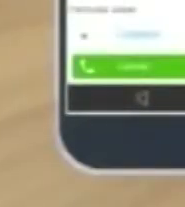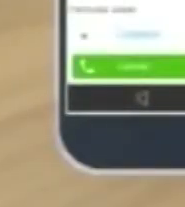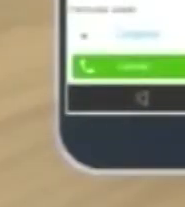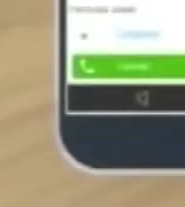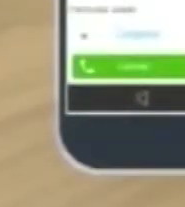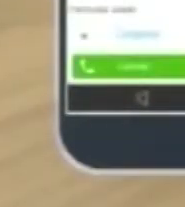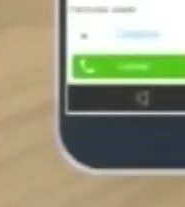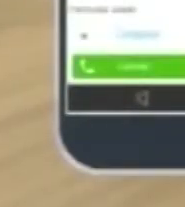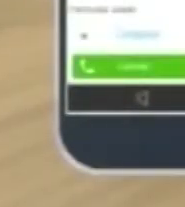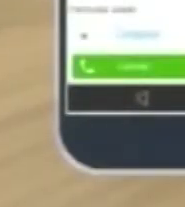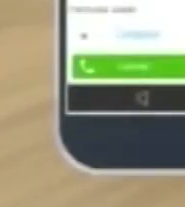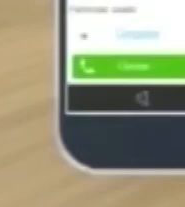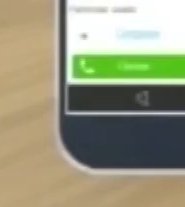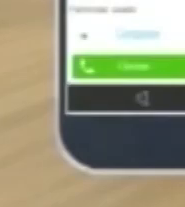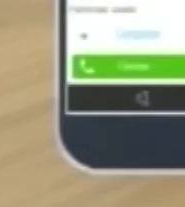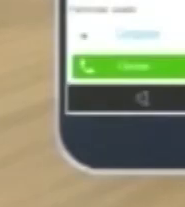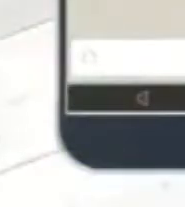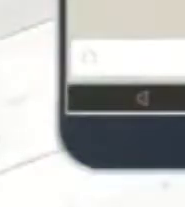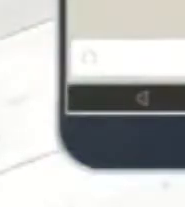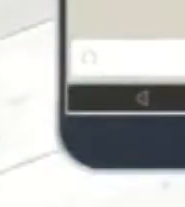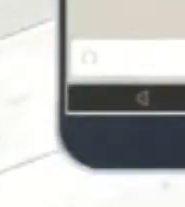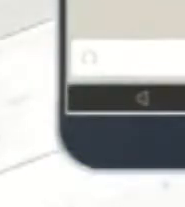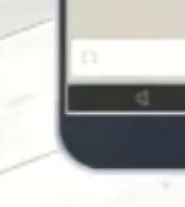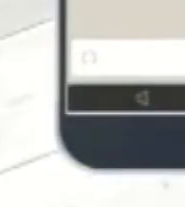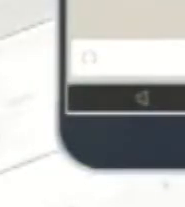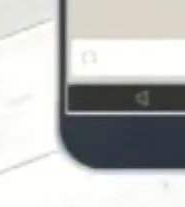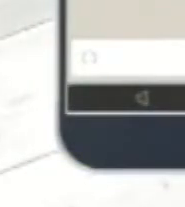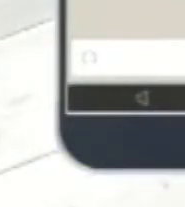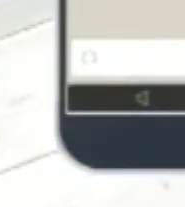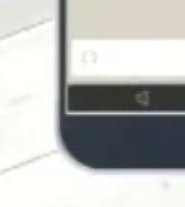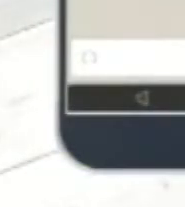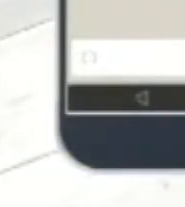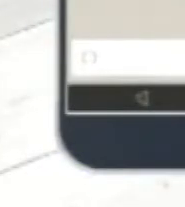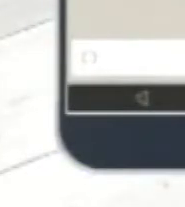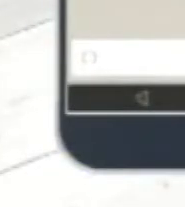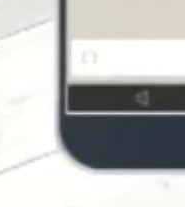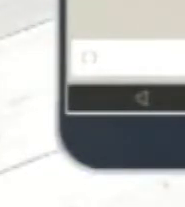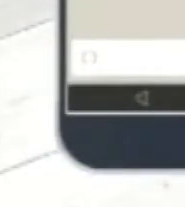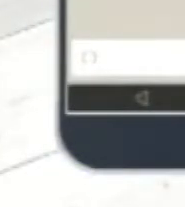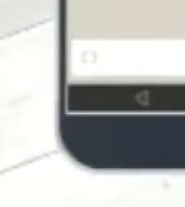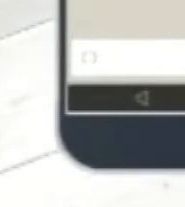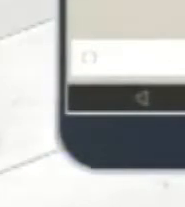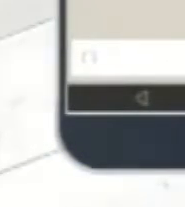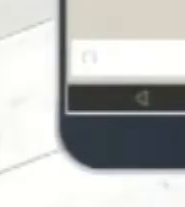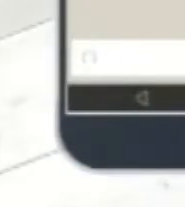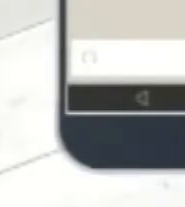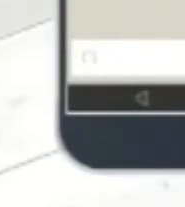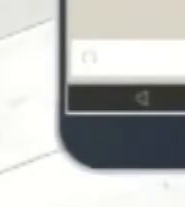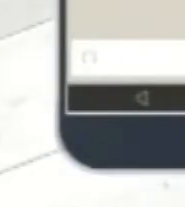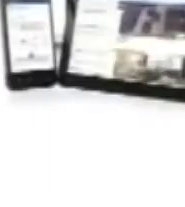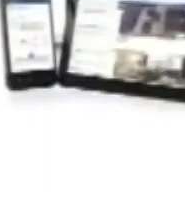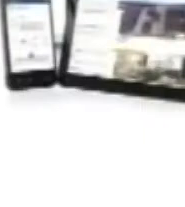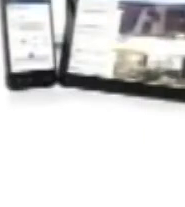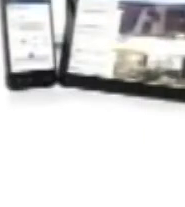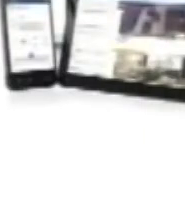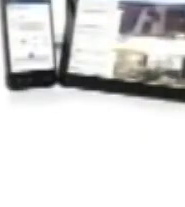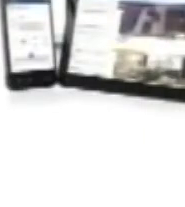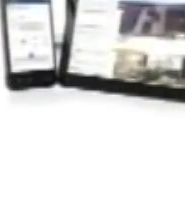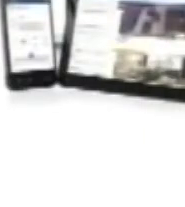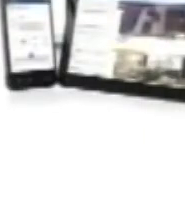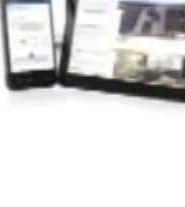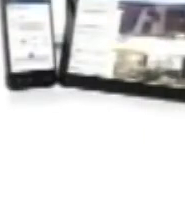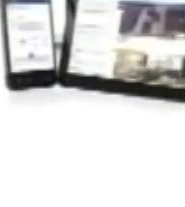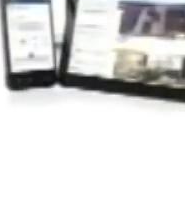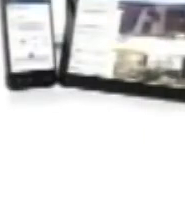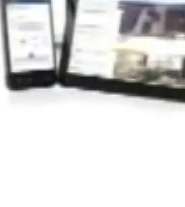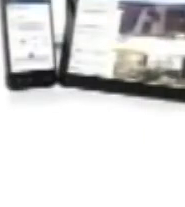publicas o contactas más rápido y fácil con nuestra app. Descárgala, es gratis. O ingresa desde tu computador o tablet a